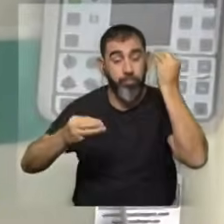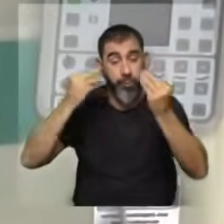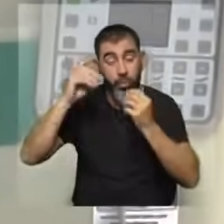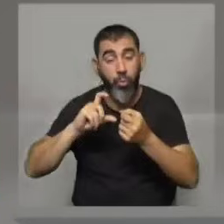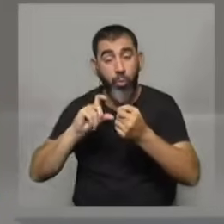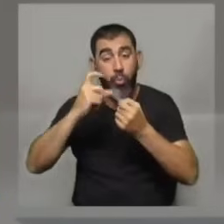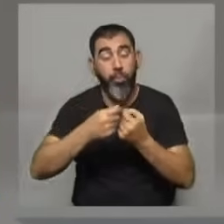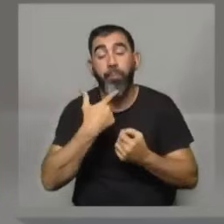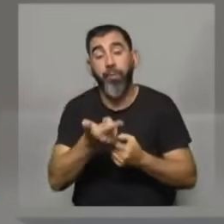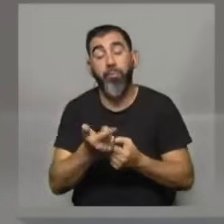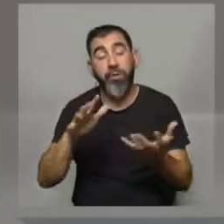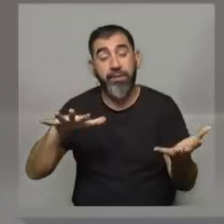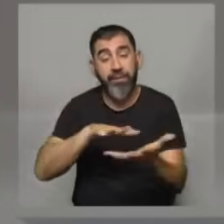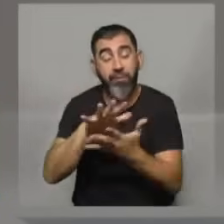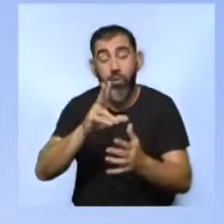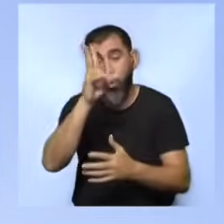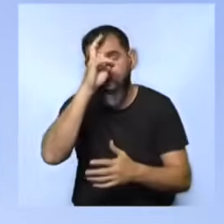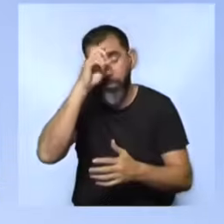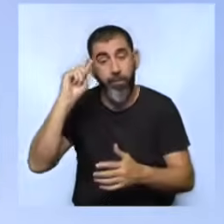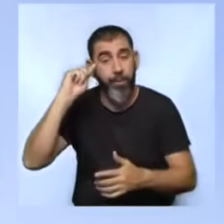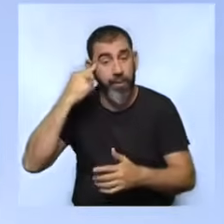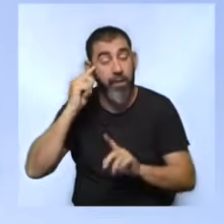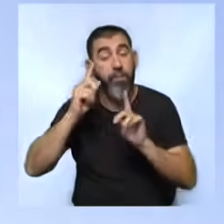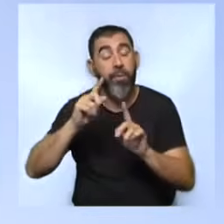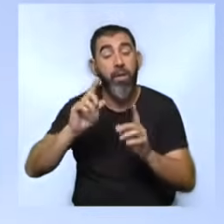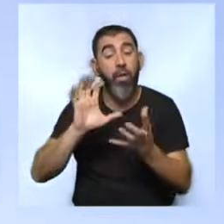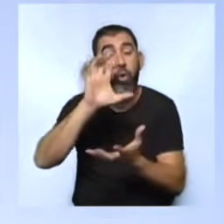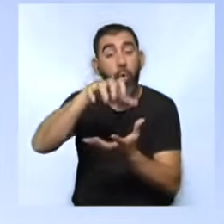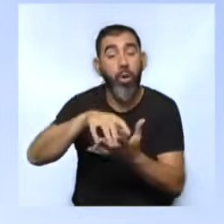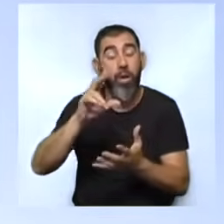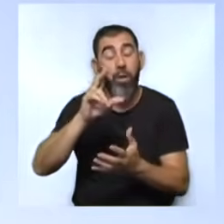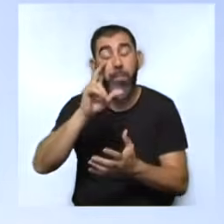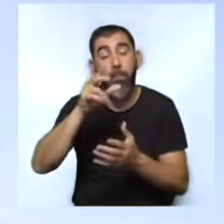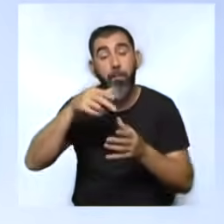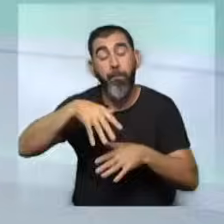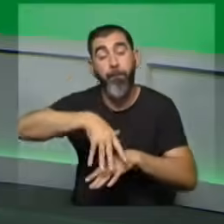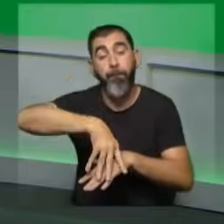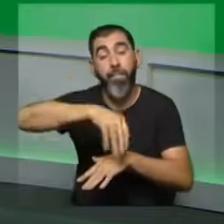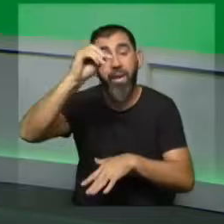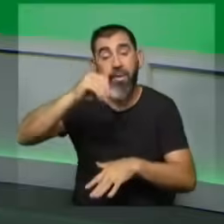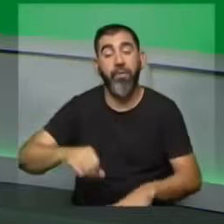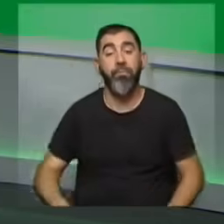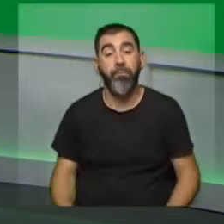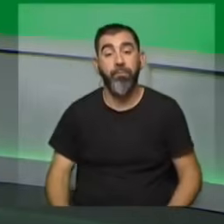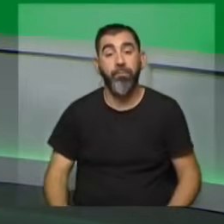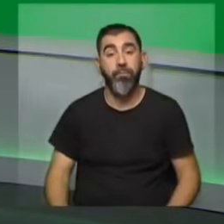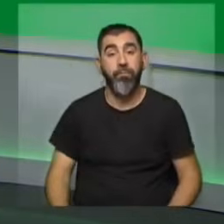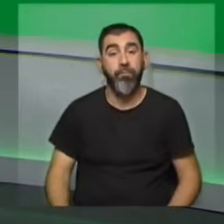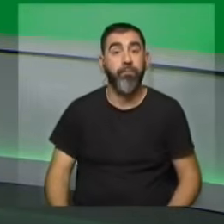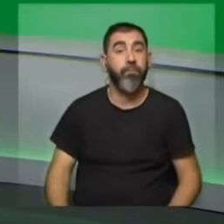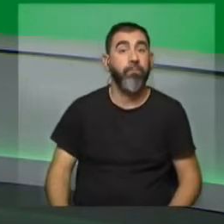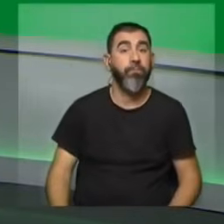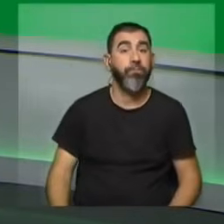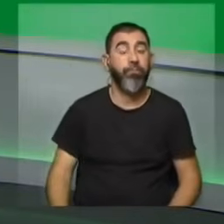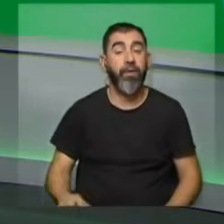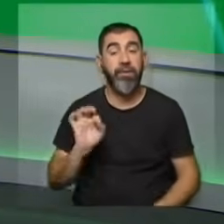gremio médico como la situación en el hospital vilar de Bo y en el centro hospitalario Pereira rosel vamos aora otros temas